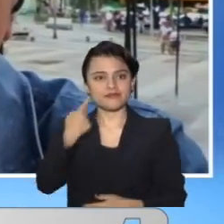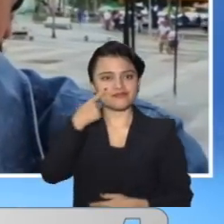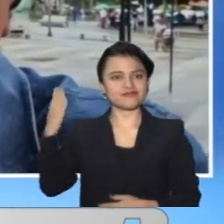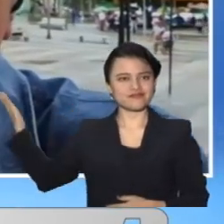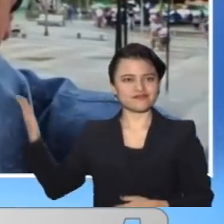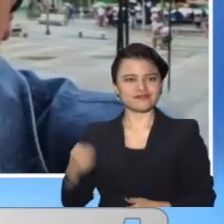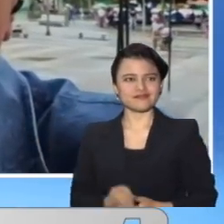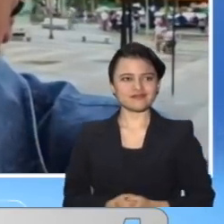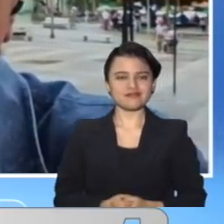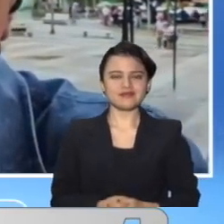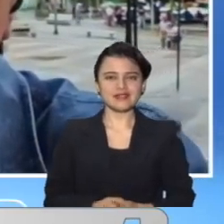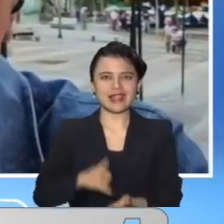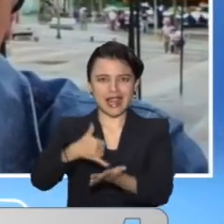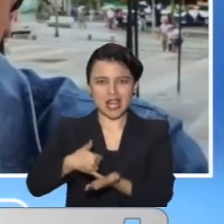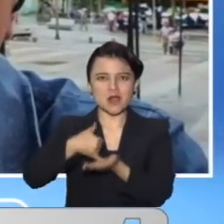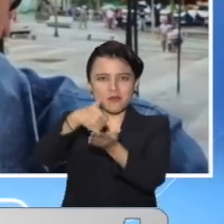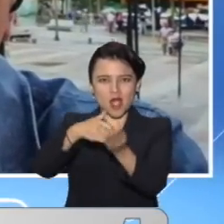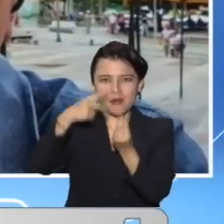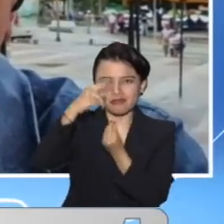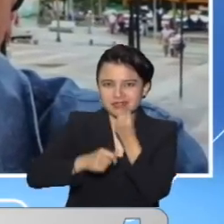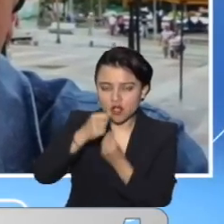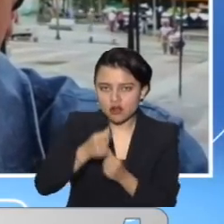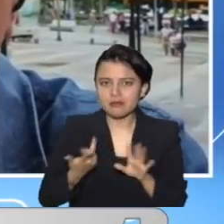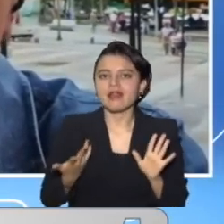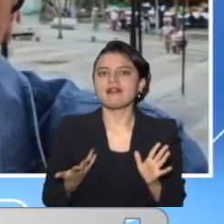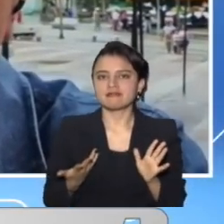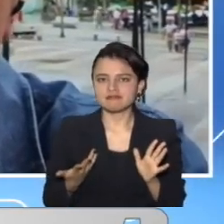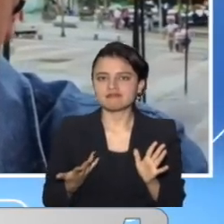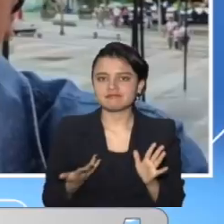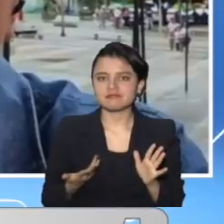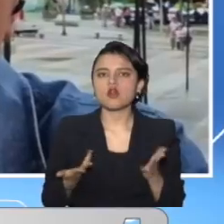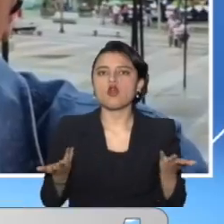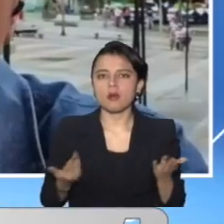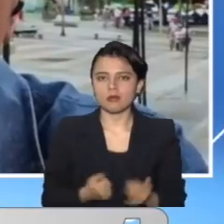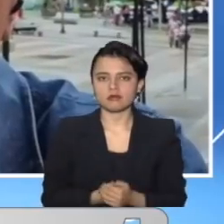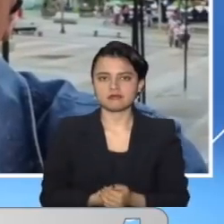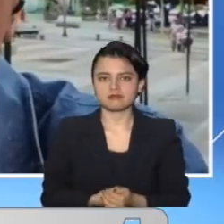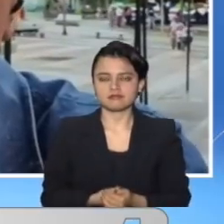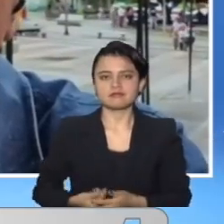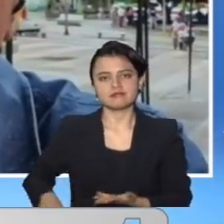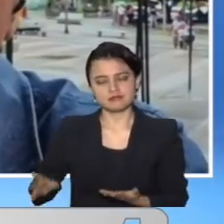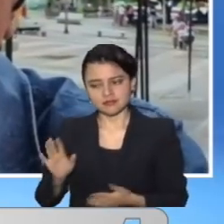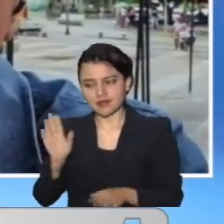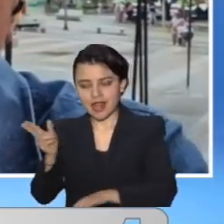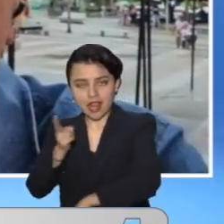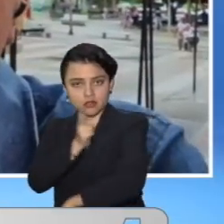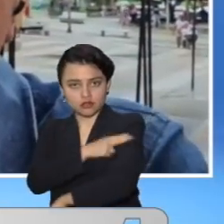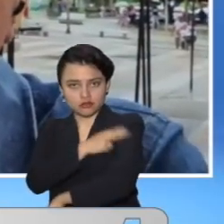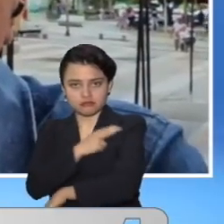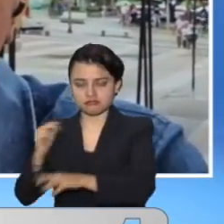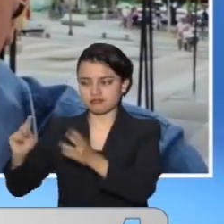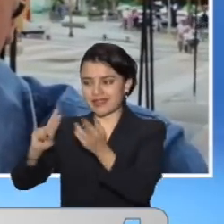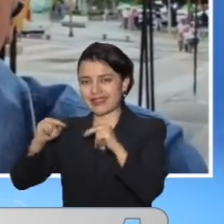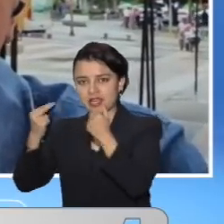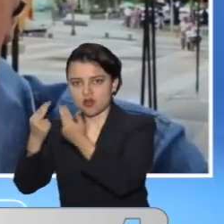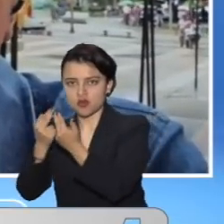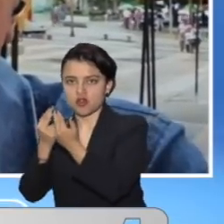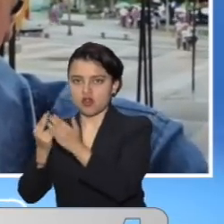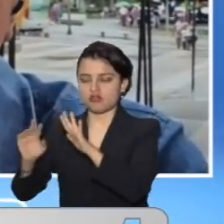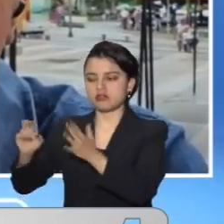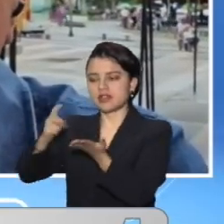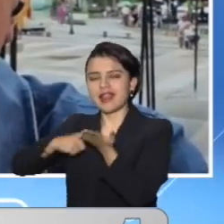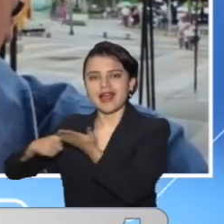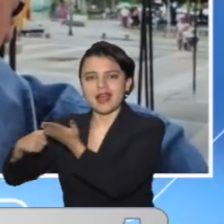Economía debe ser tenido en cuenta en la Comisión Nacional de Concertación para definir el